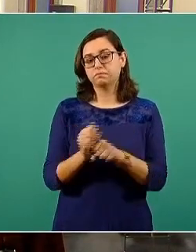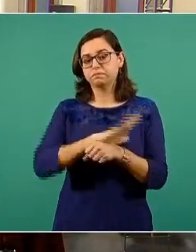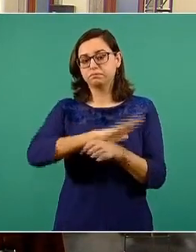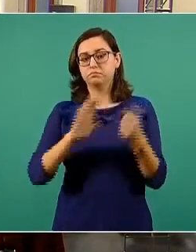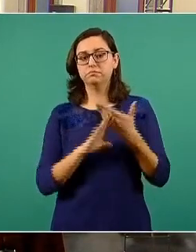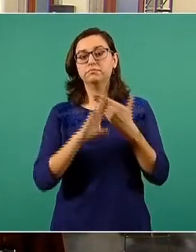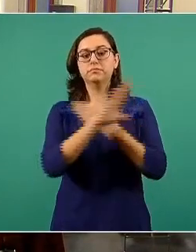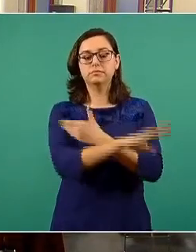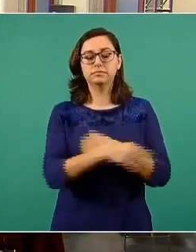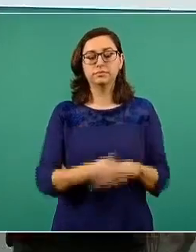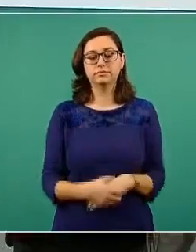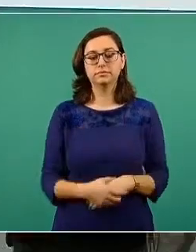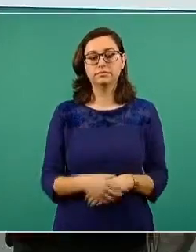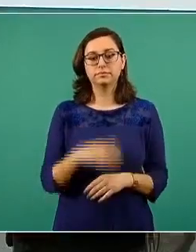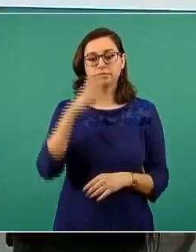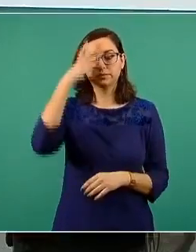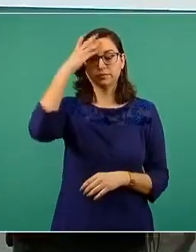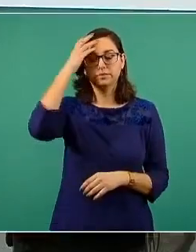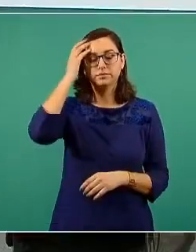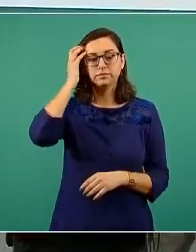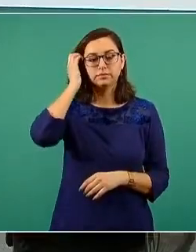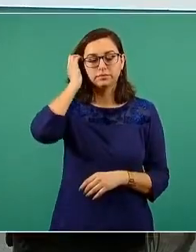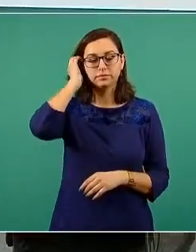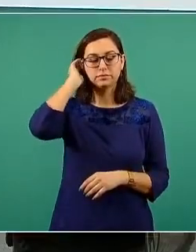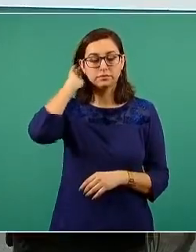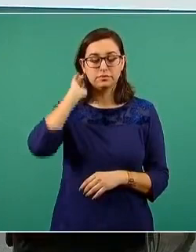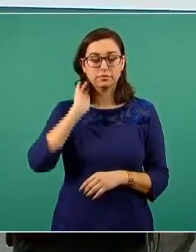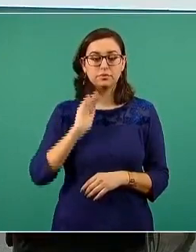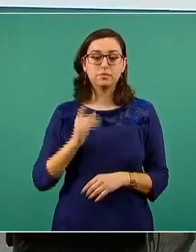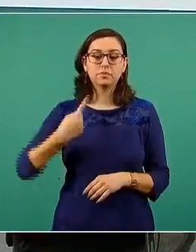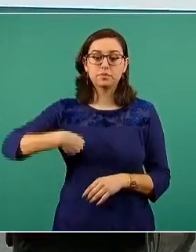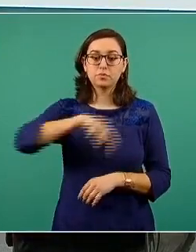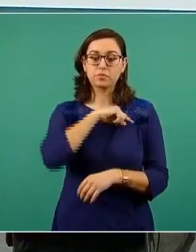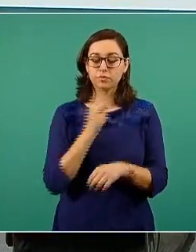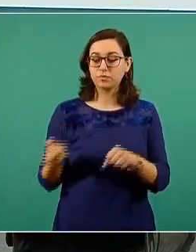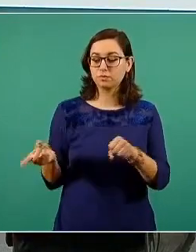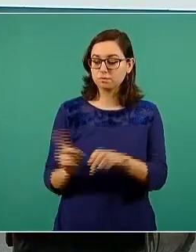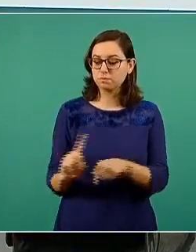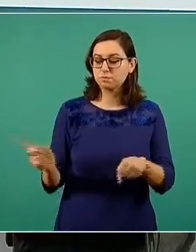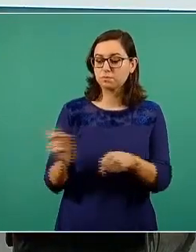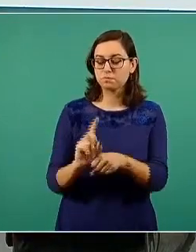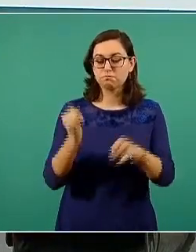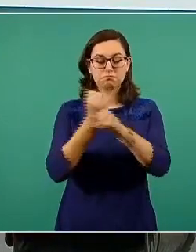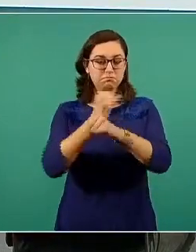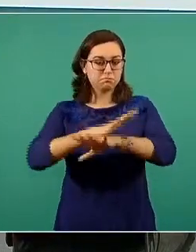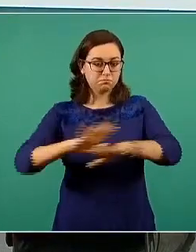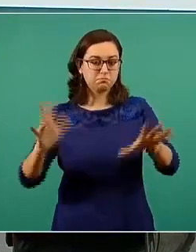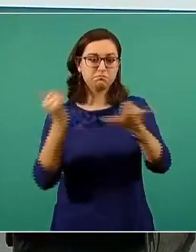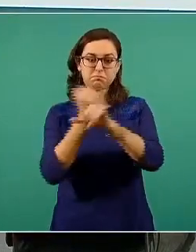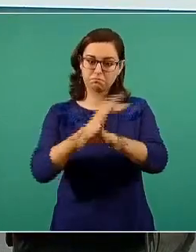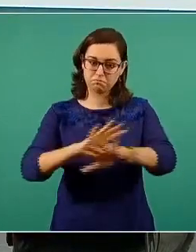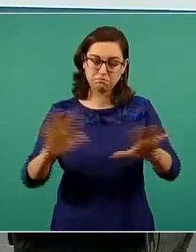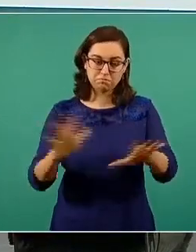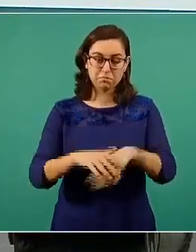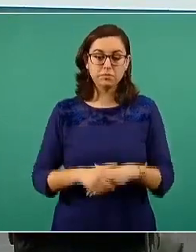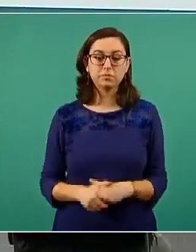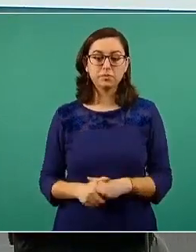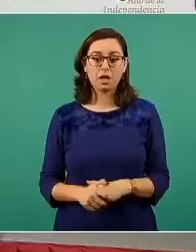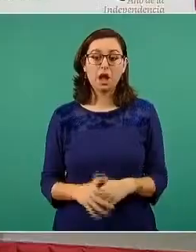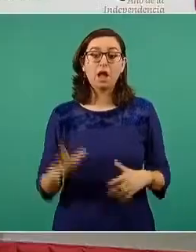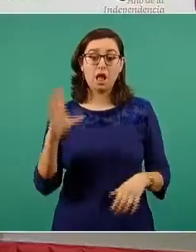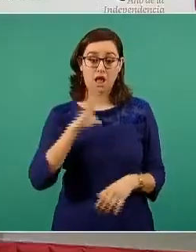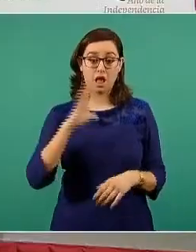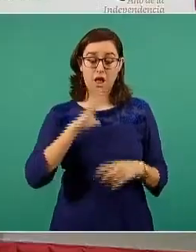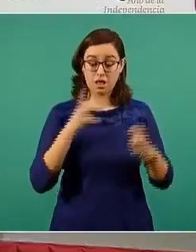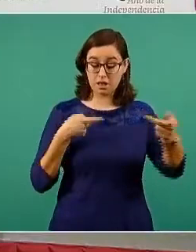Retomamos brevemente lo que periódicamente retomamos para que todo el mundo sepa en qué estamos y por qué estamos en eso. Política Nacional